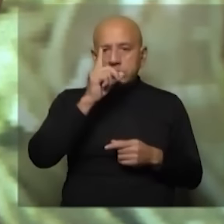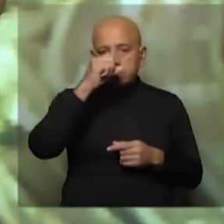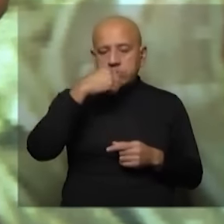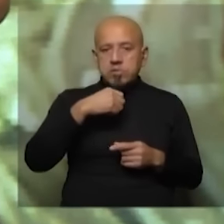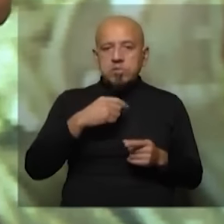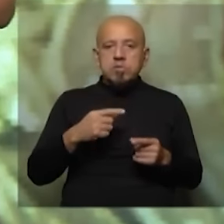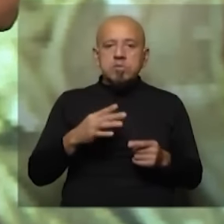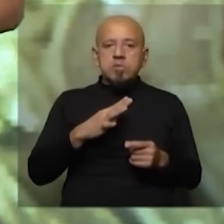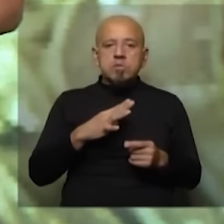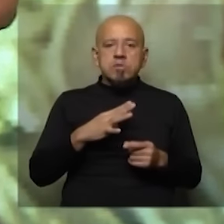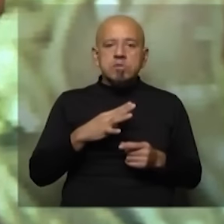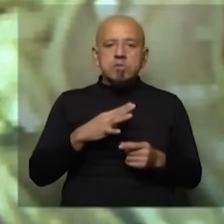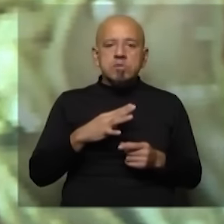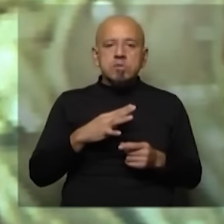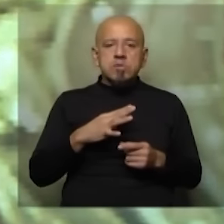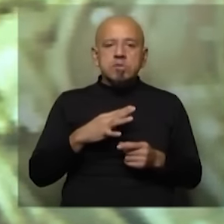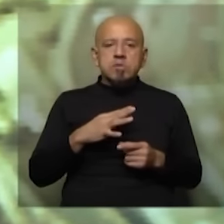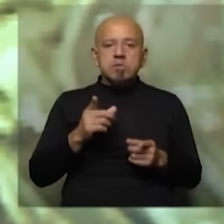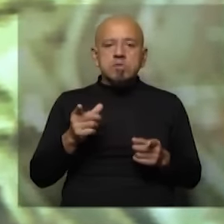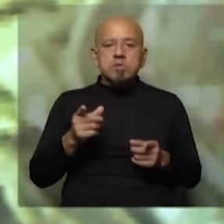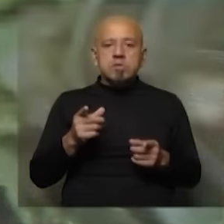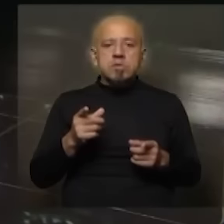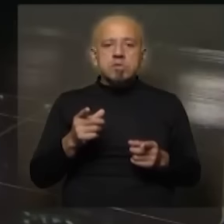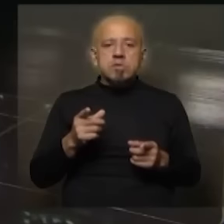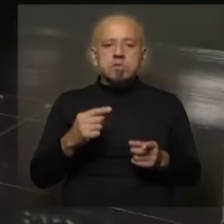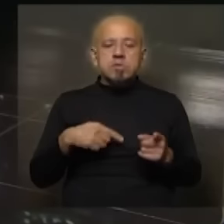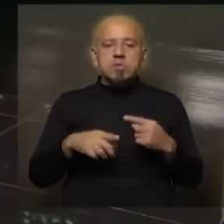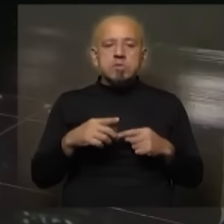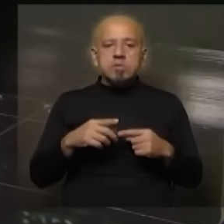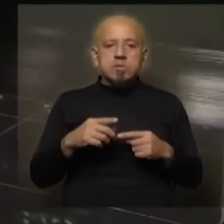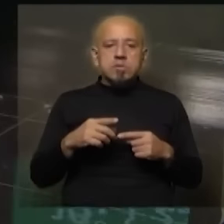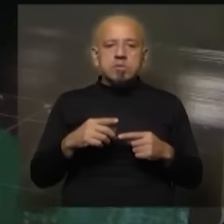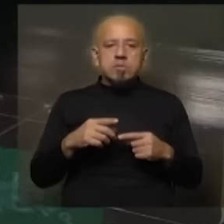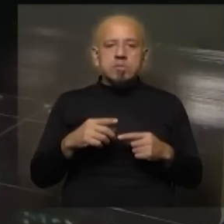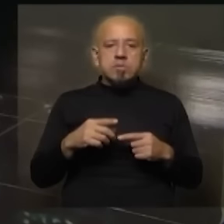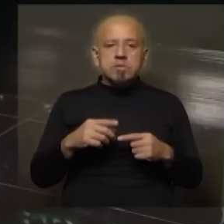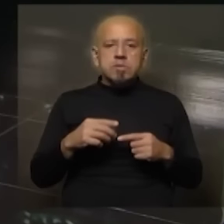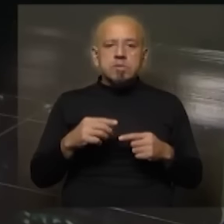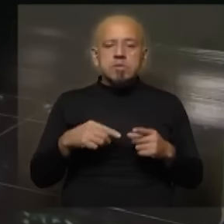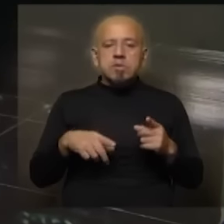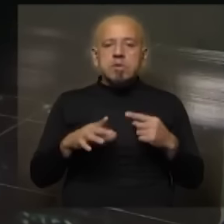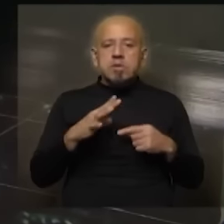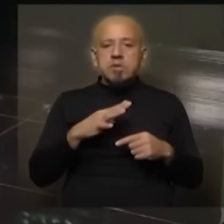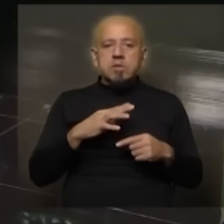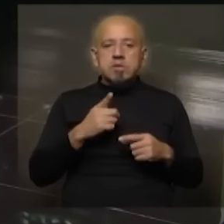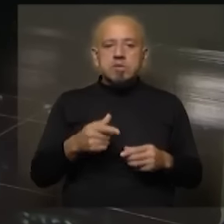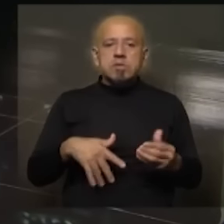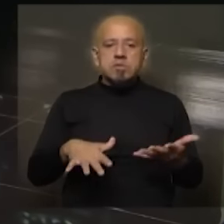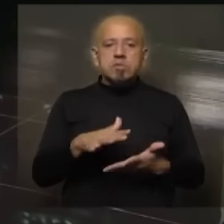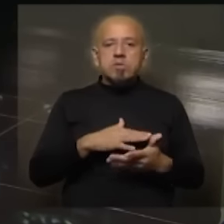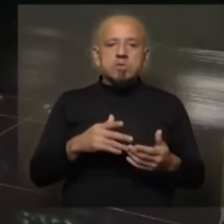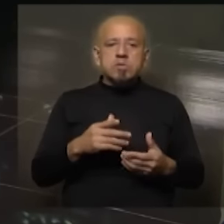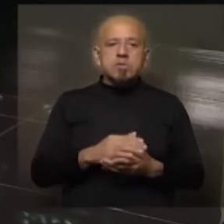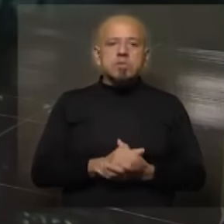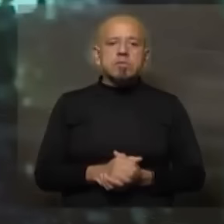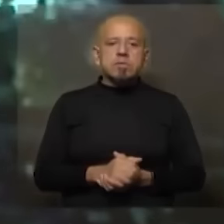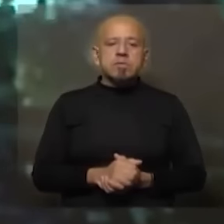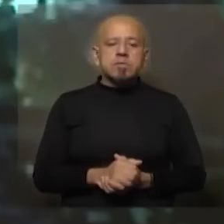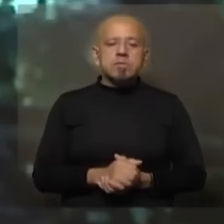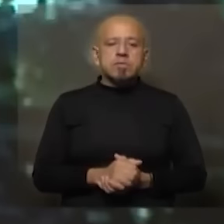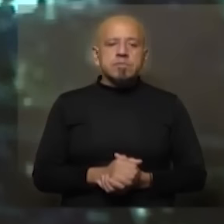que hay que estar prestando atención y revisando las redes de Inumet y la página web porque la situación es inestable. Mañana